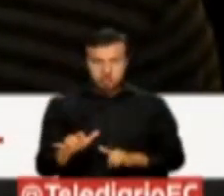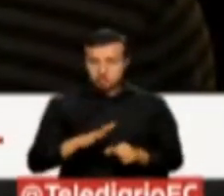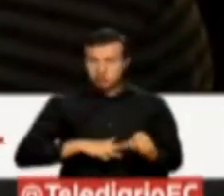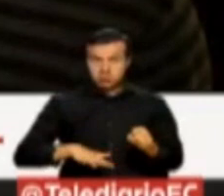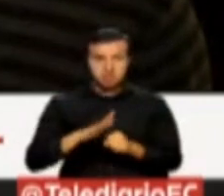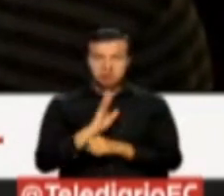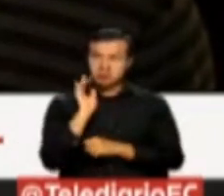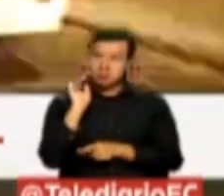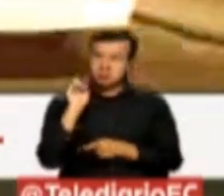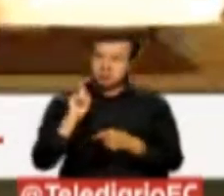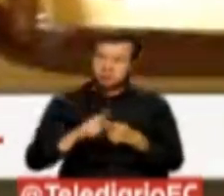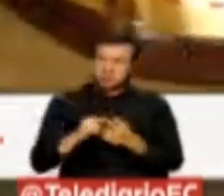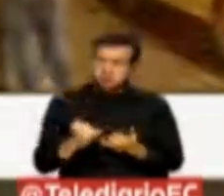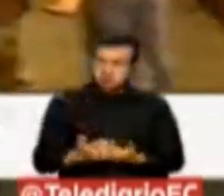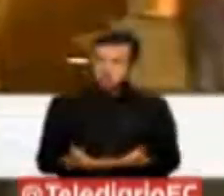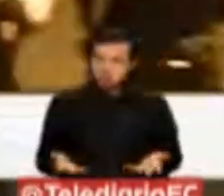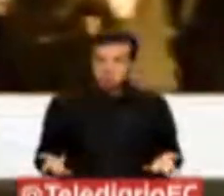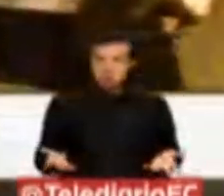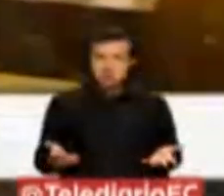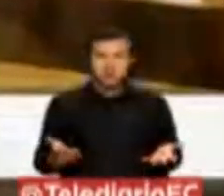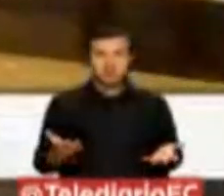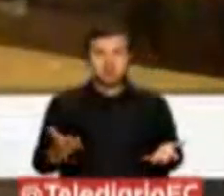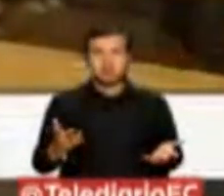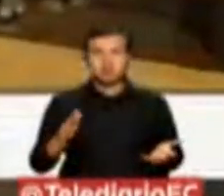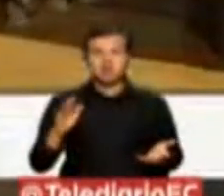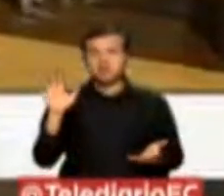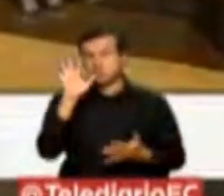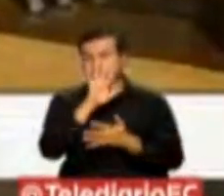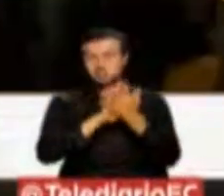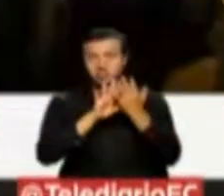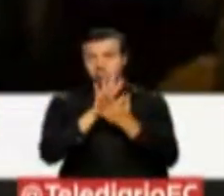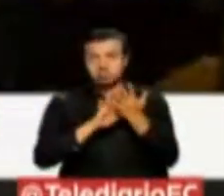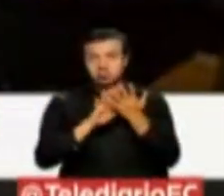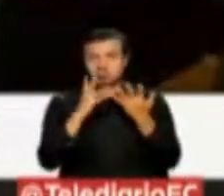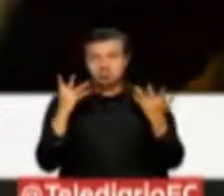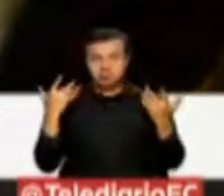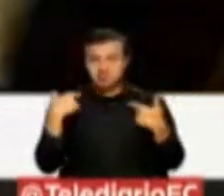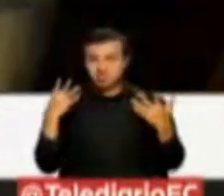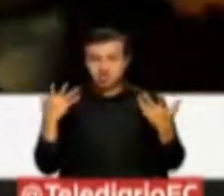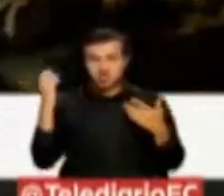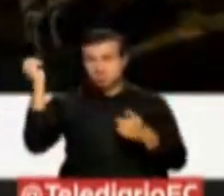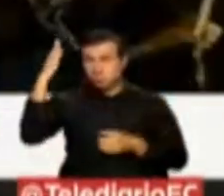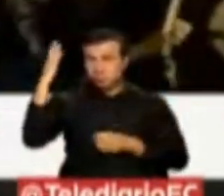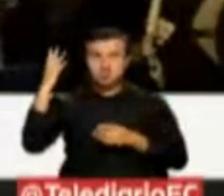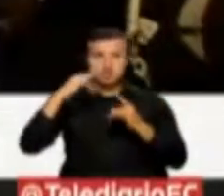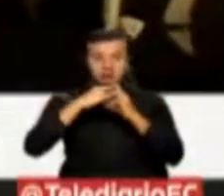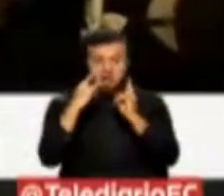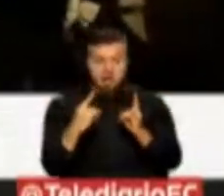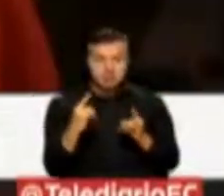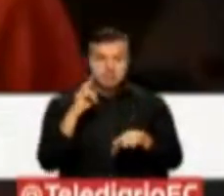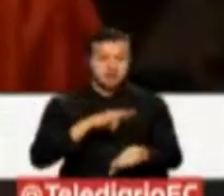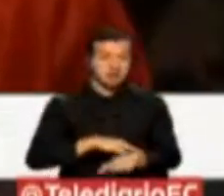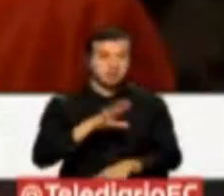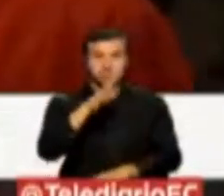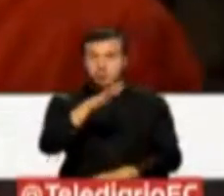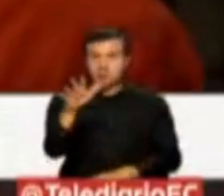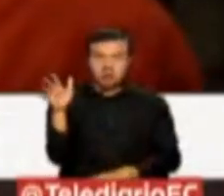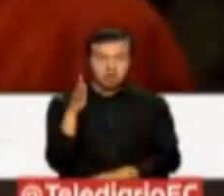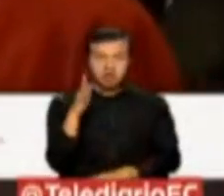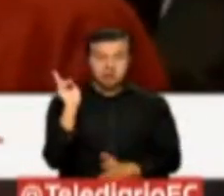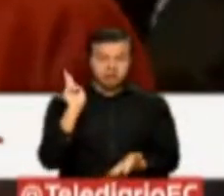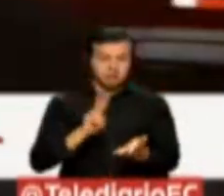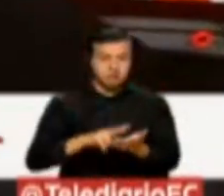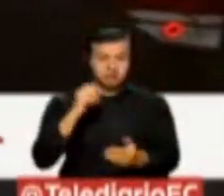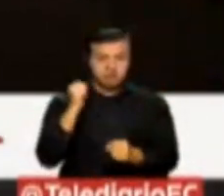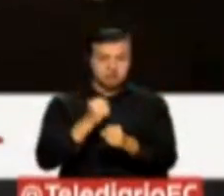hemos conseguido el trabajo. Permanecen en tinieblas, sobre una vereda. No cuentan con luz, carpas ni baños. Sin visa no nos